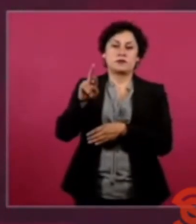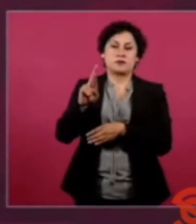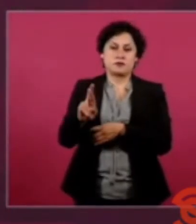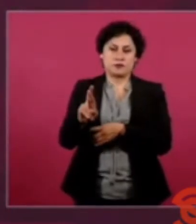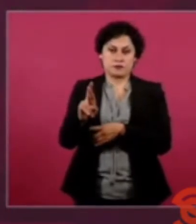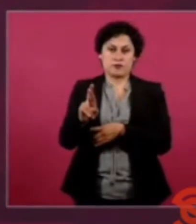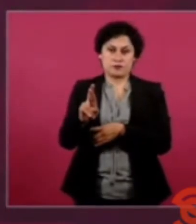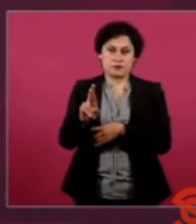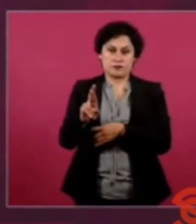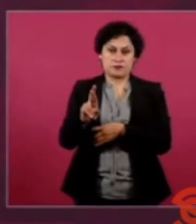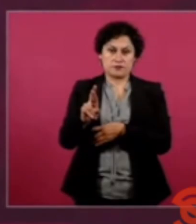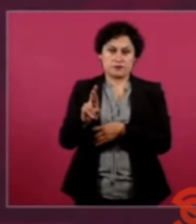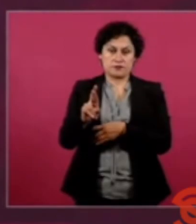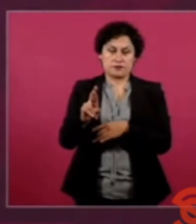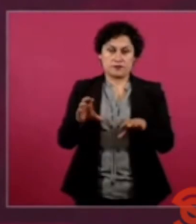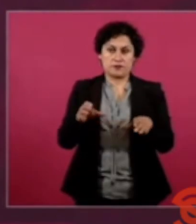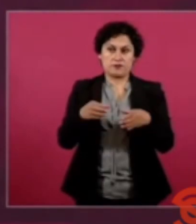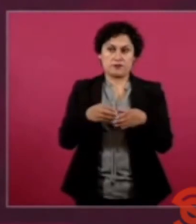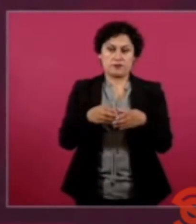PNR.